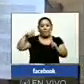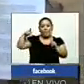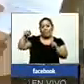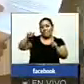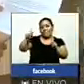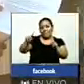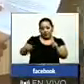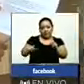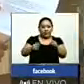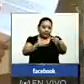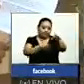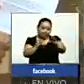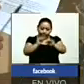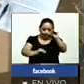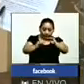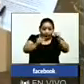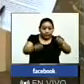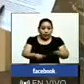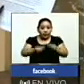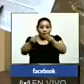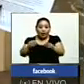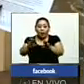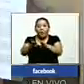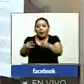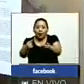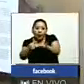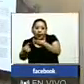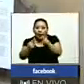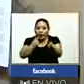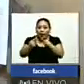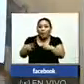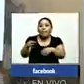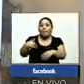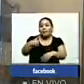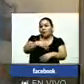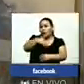una pieza de correspondencia y una mesa de diálogo con los titulares del